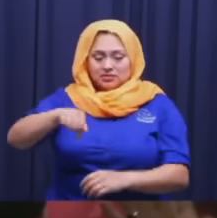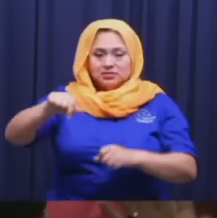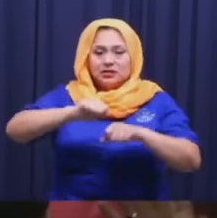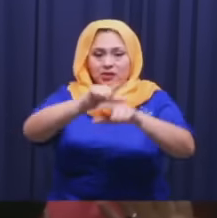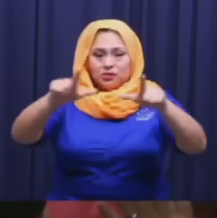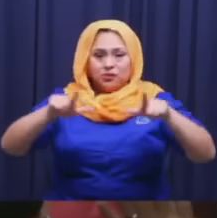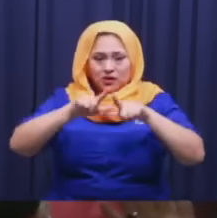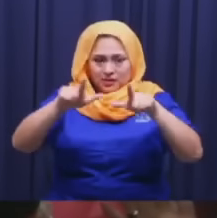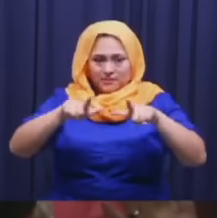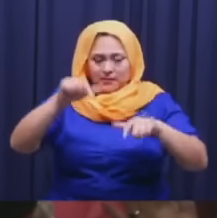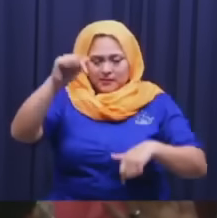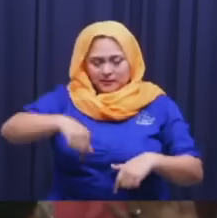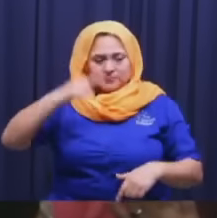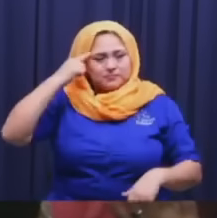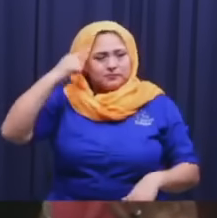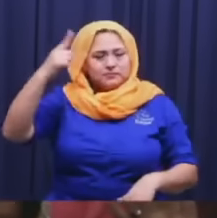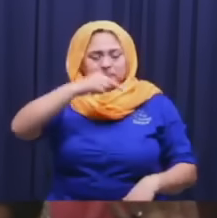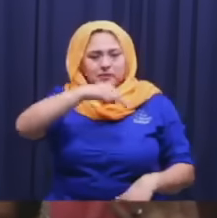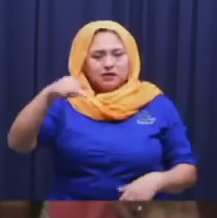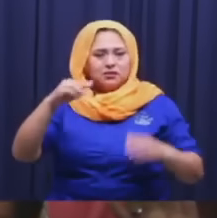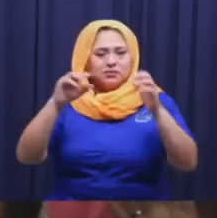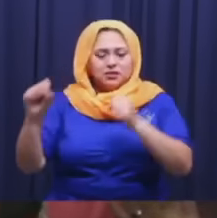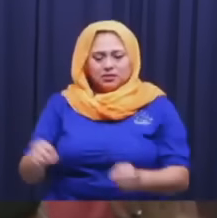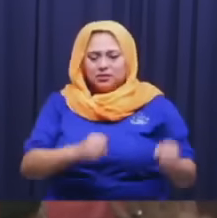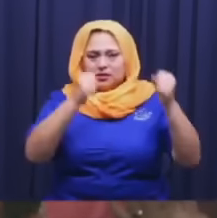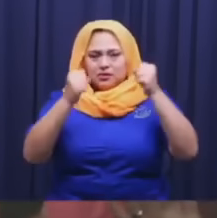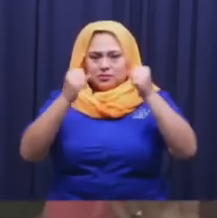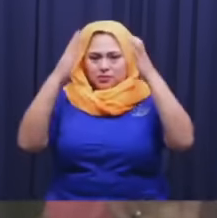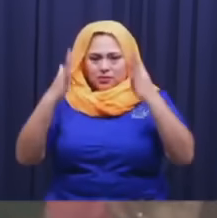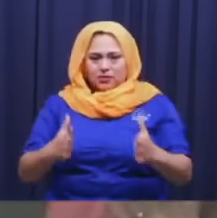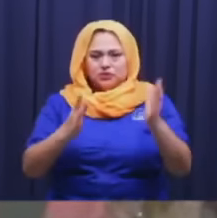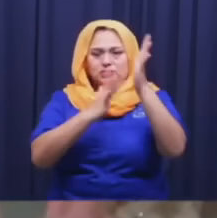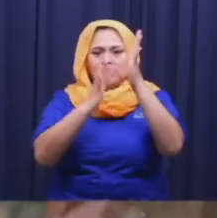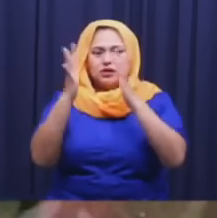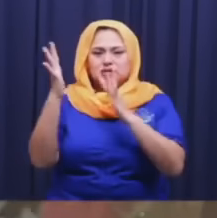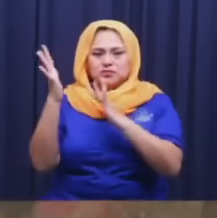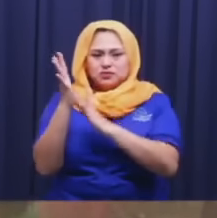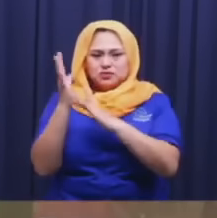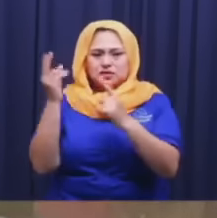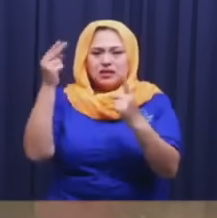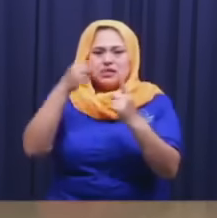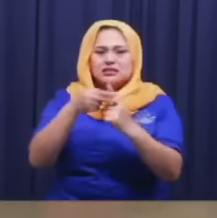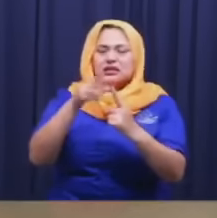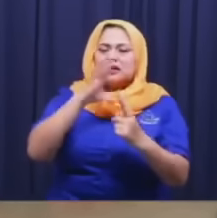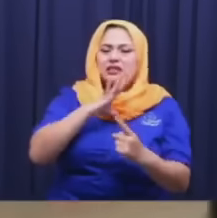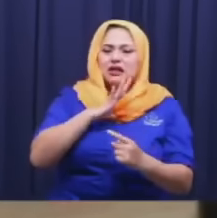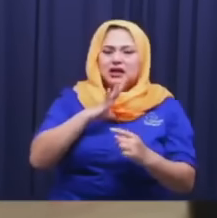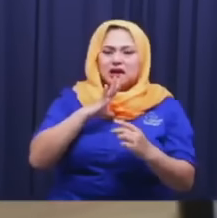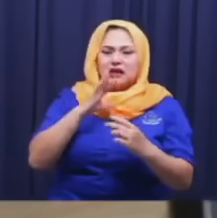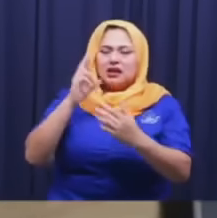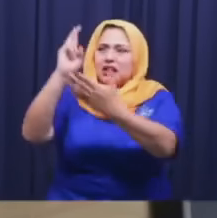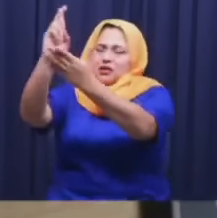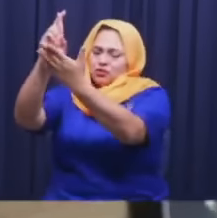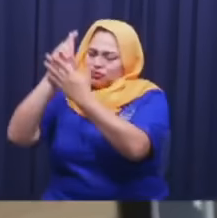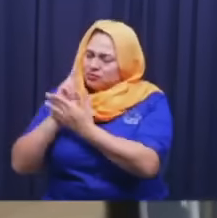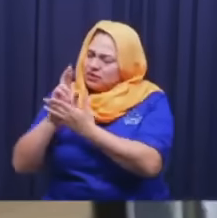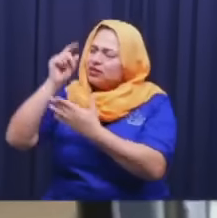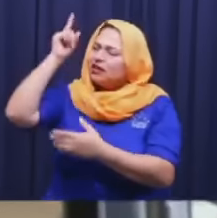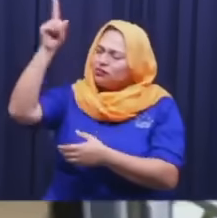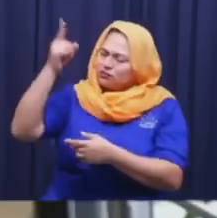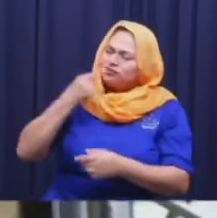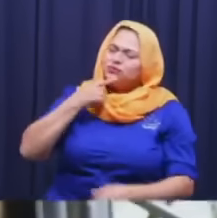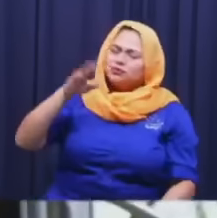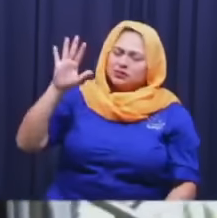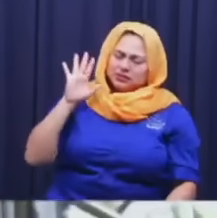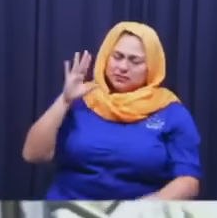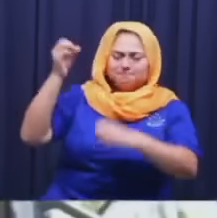lugar, en este día, en el nombre poderoso de Jesús, hasta que obtengan la recompensa que tú has prometido